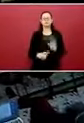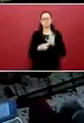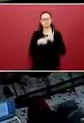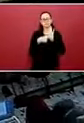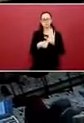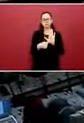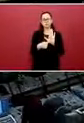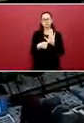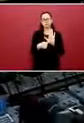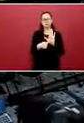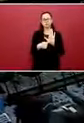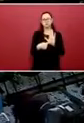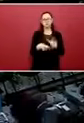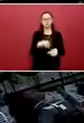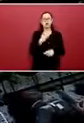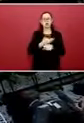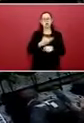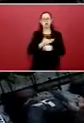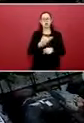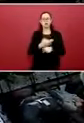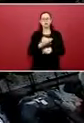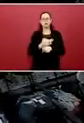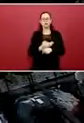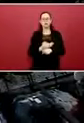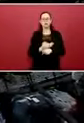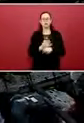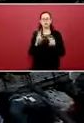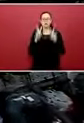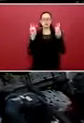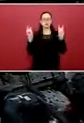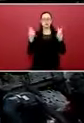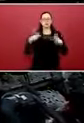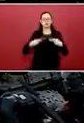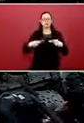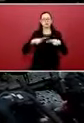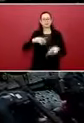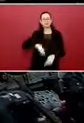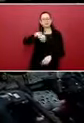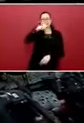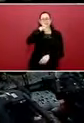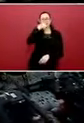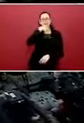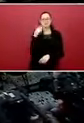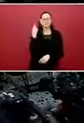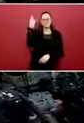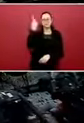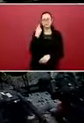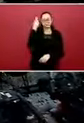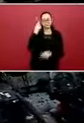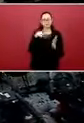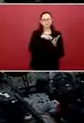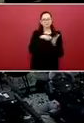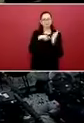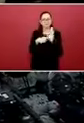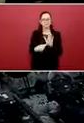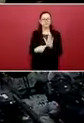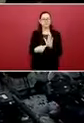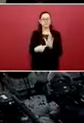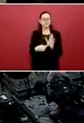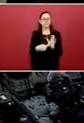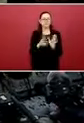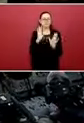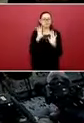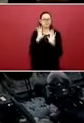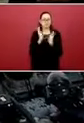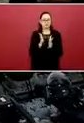exponiéndoles en este momento la pensión de adultos mayores, que ya tiene un proceso de bancarización, es decir, que ya tiene